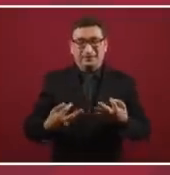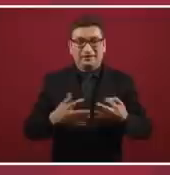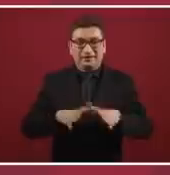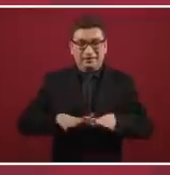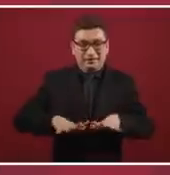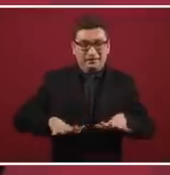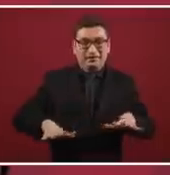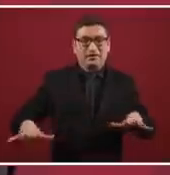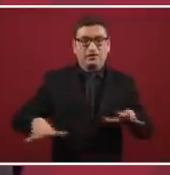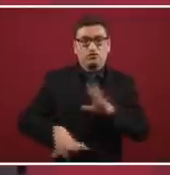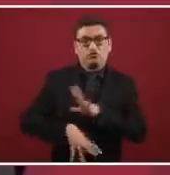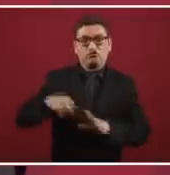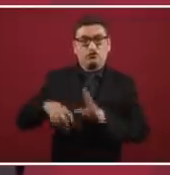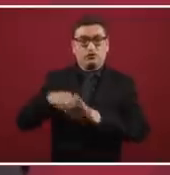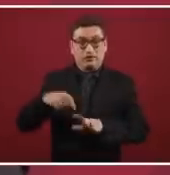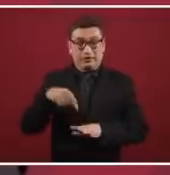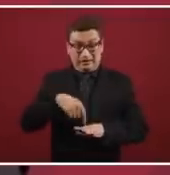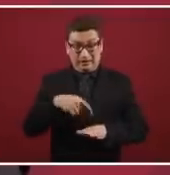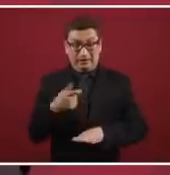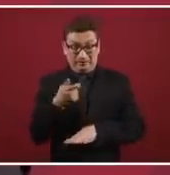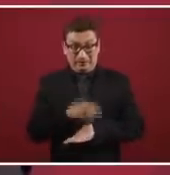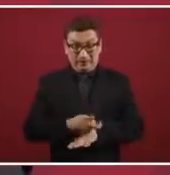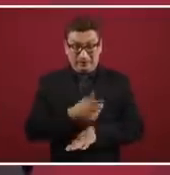Extraer un barril de petróleo